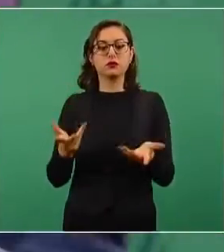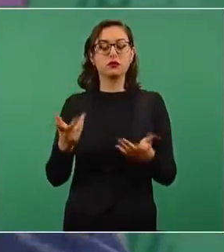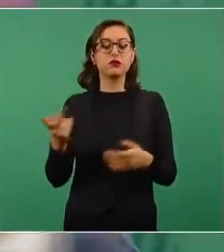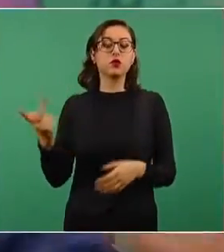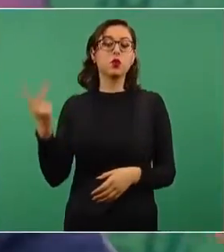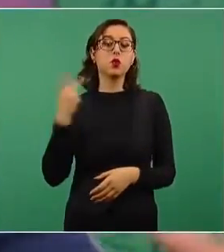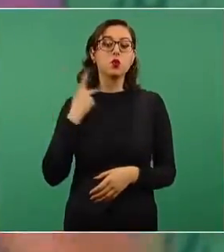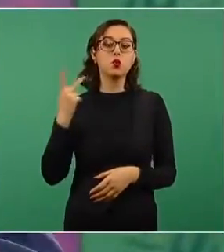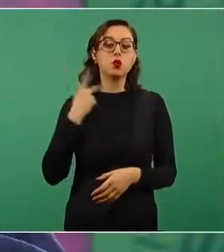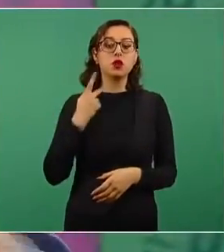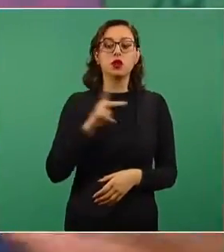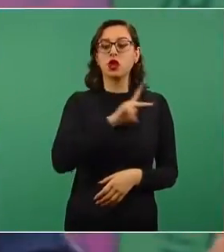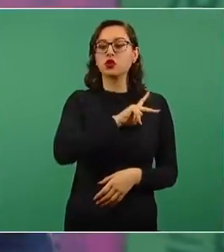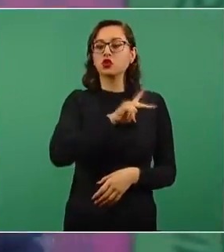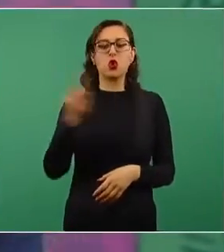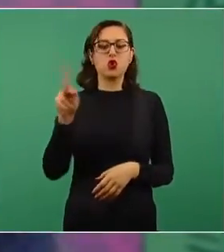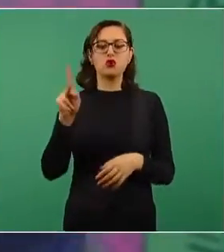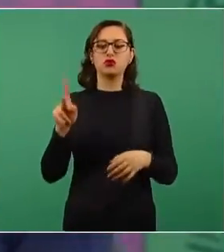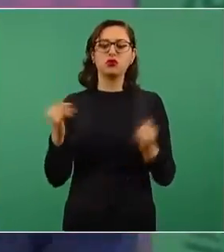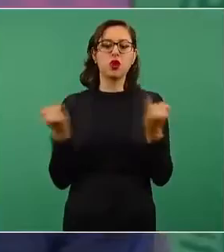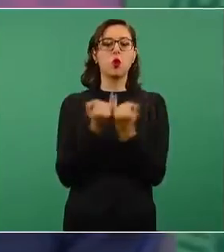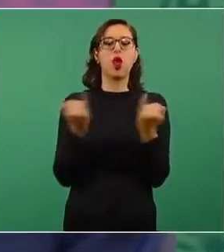políticos éramos lo mismo,